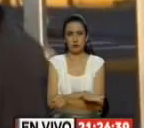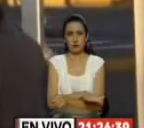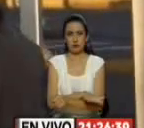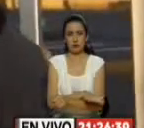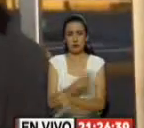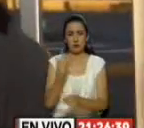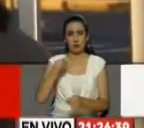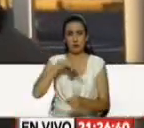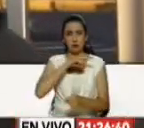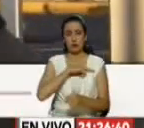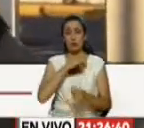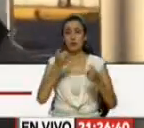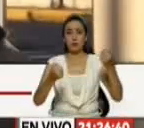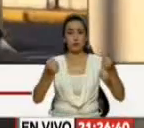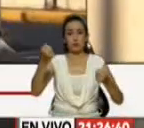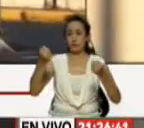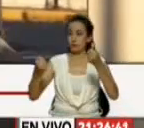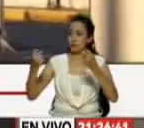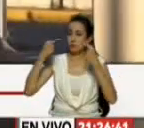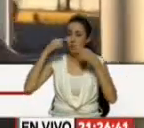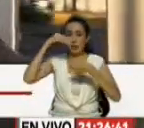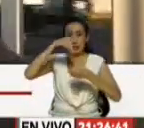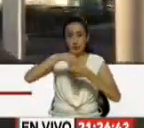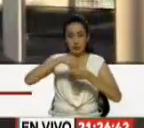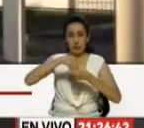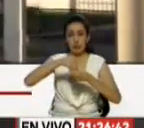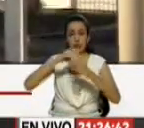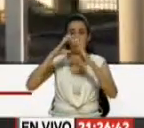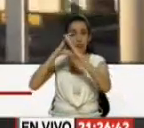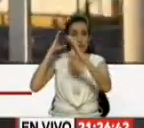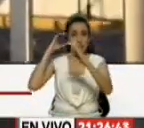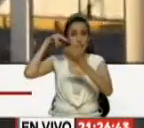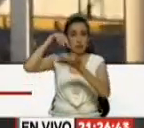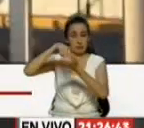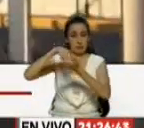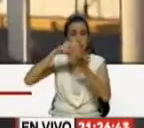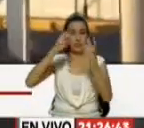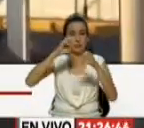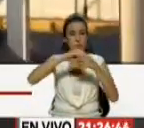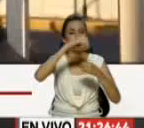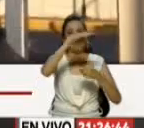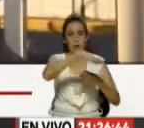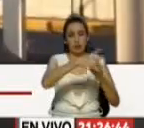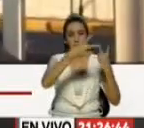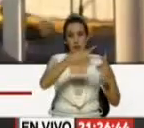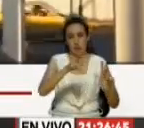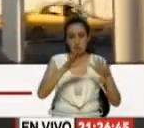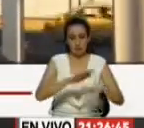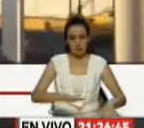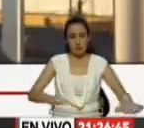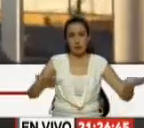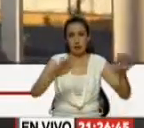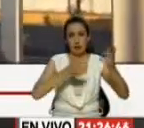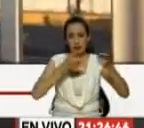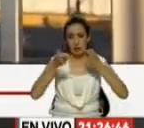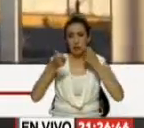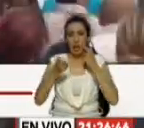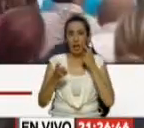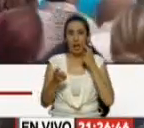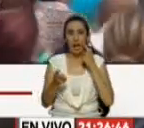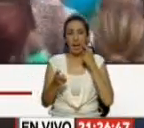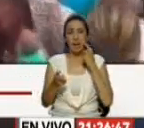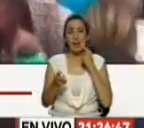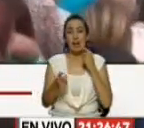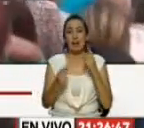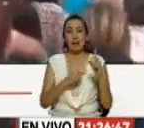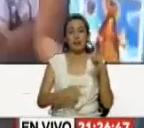de nuestro patrullaje dentro del terminal y fuera del terminal para evitar estos tipos de inconvenientes.